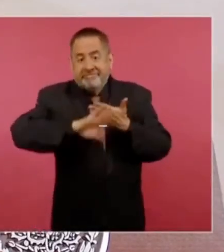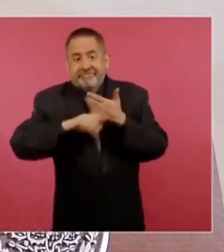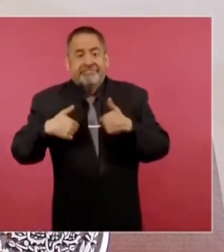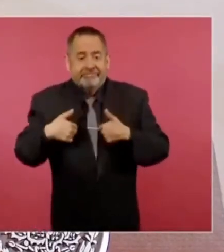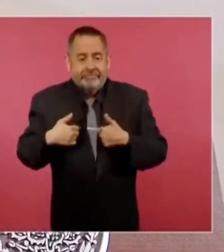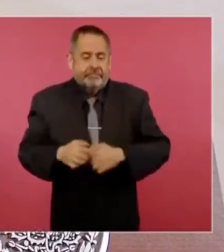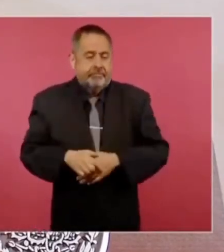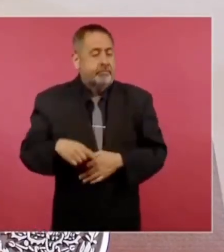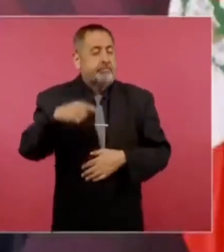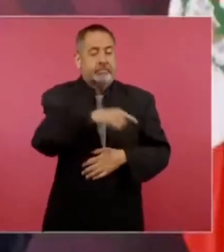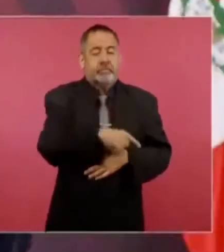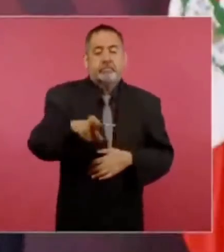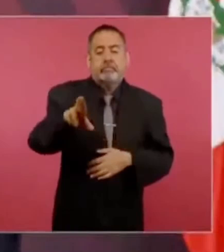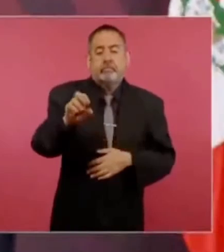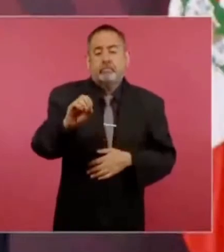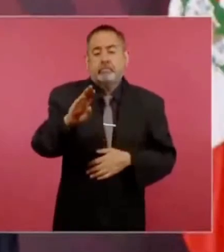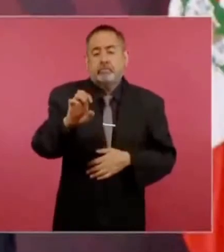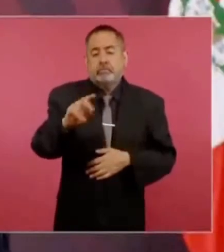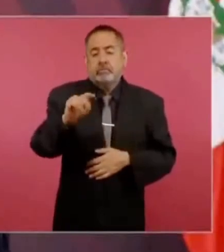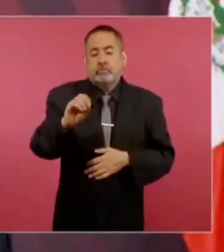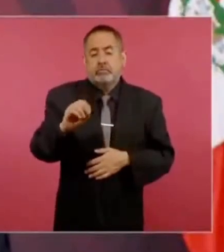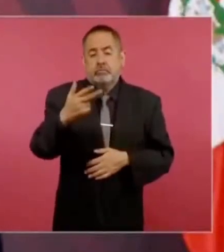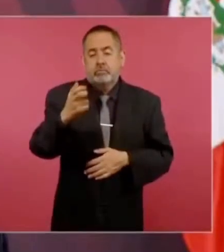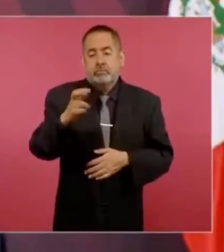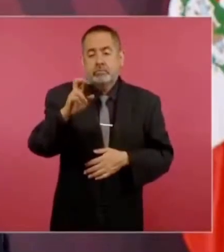Y Roberto Hernández